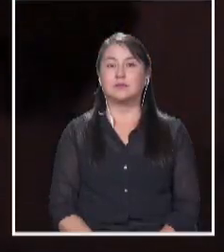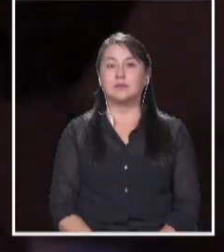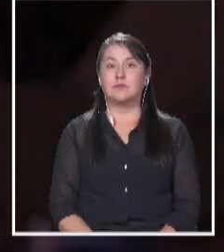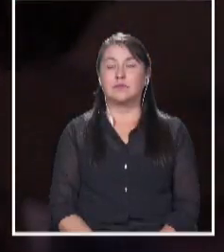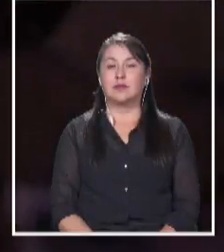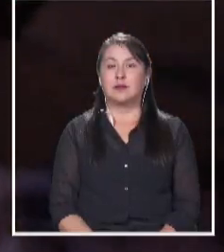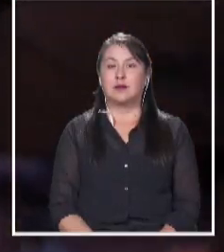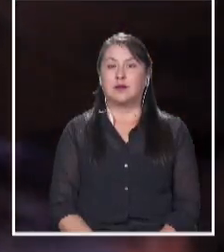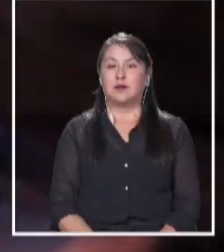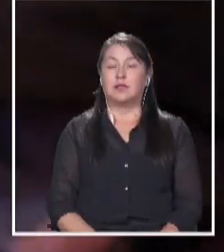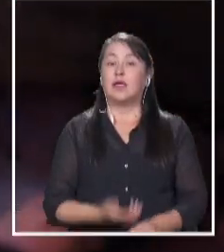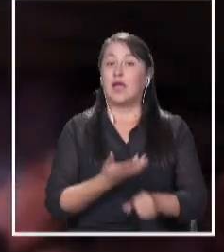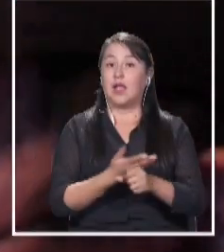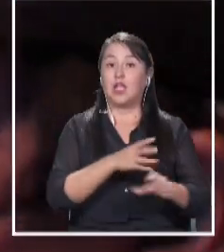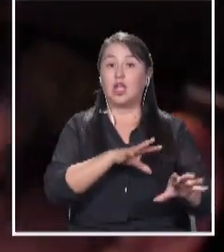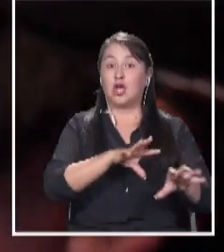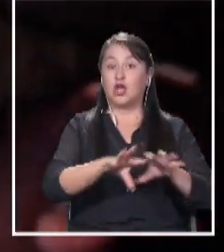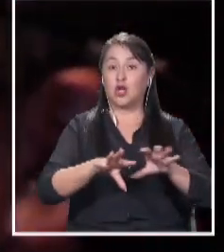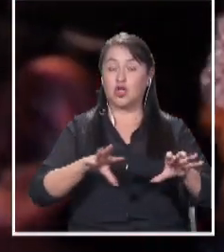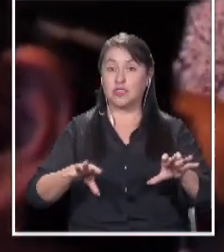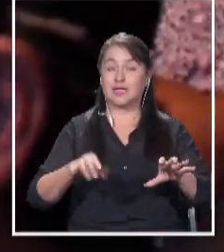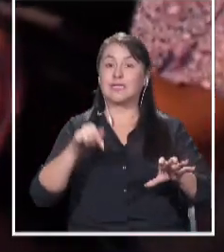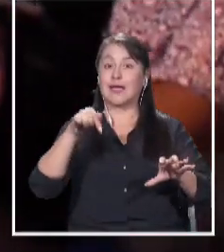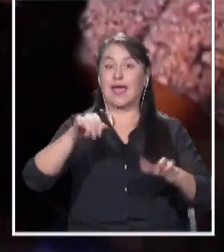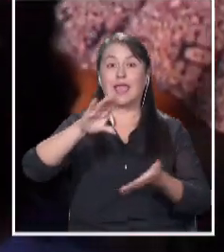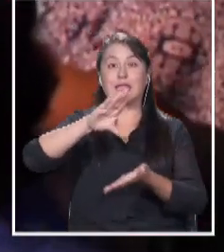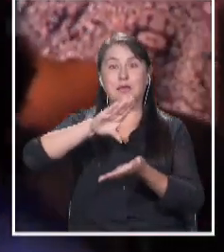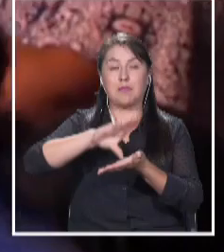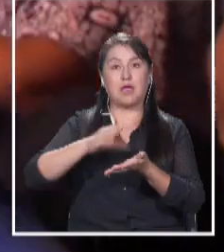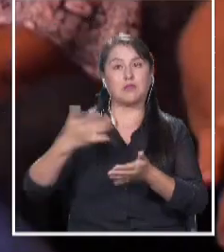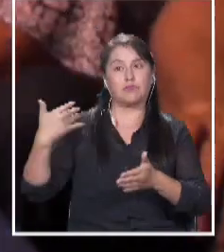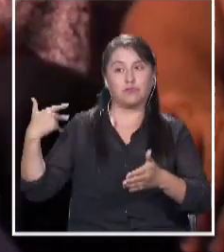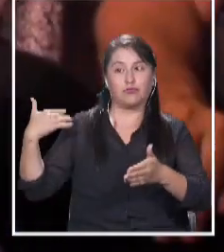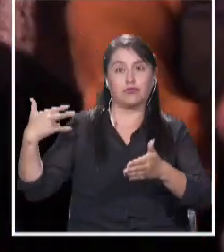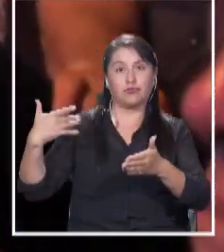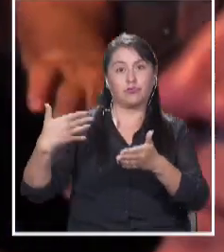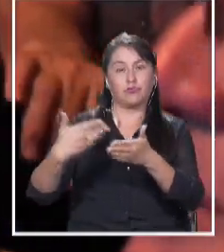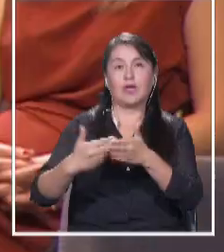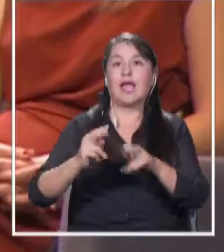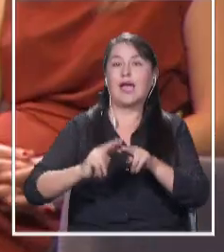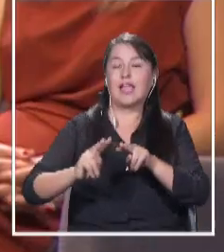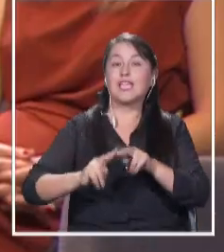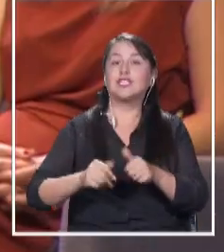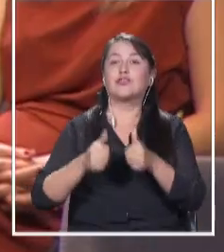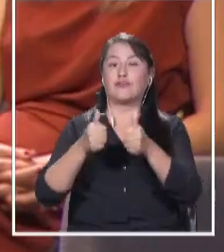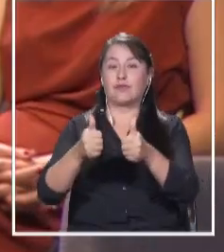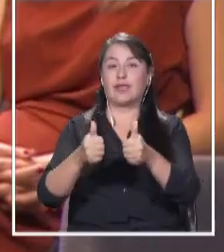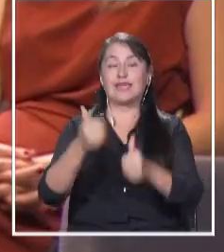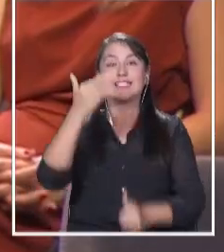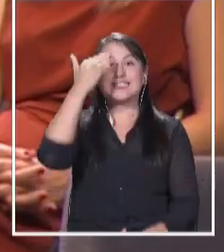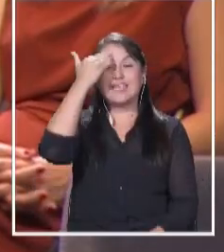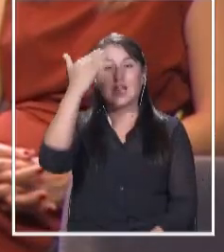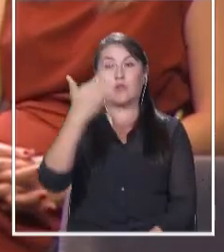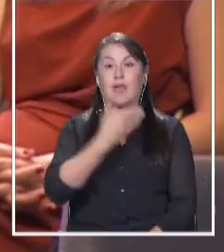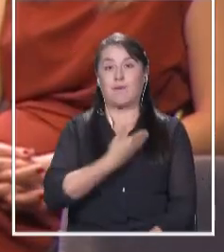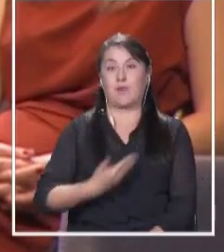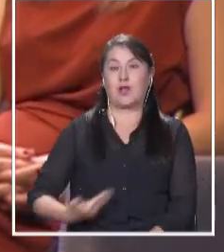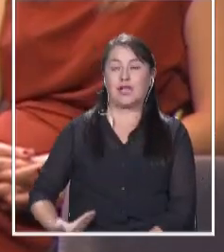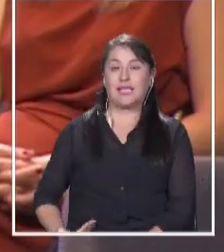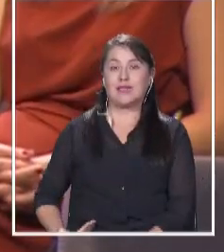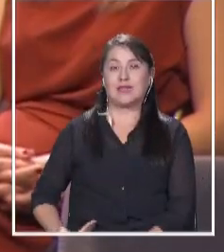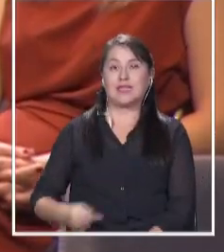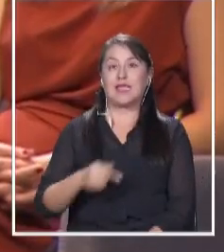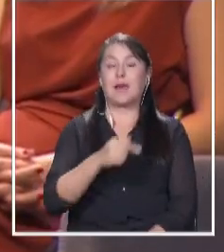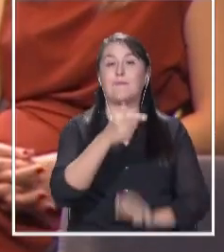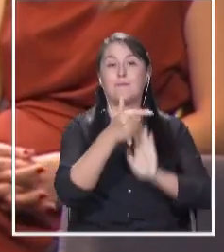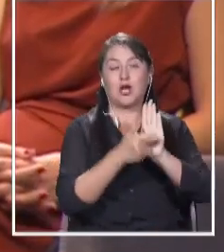Hay muchas cosas que este país viene haciendo muy bien y que ha hecho muy bien. Y quiero saludar al gobierno por la política turquesa, quiero saludar por la